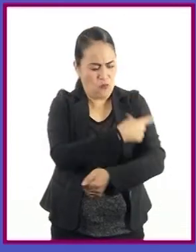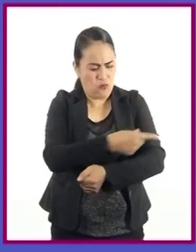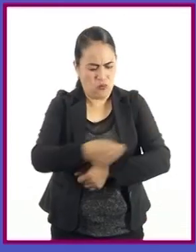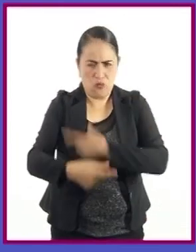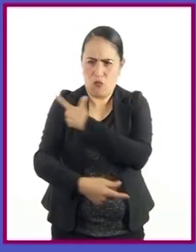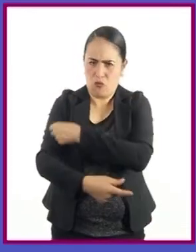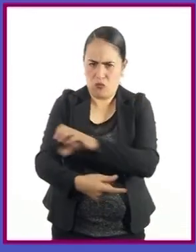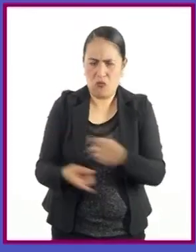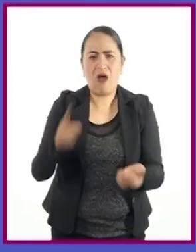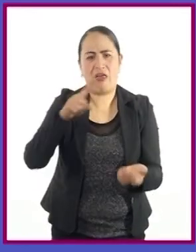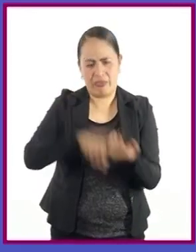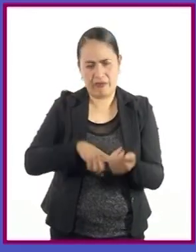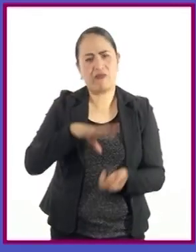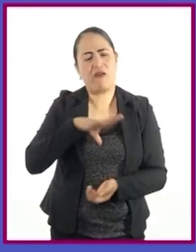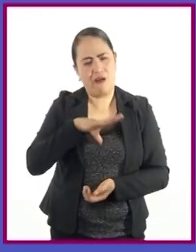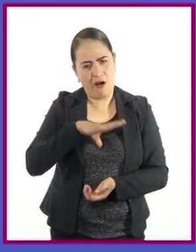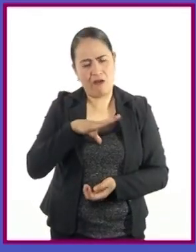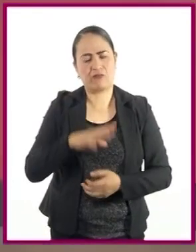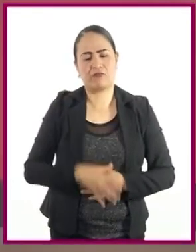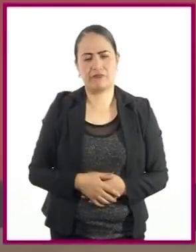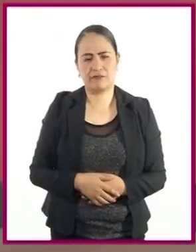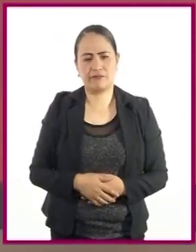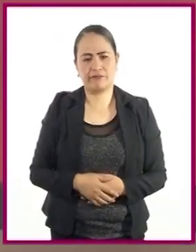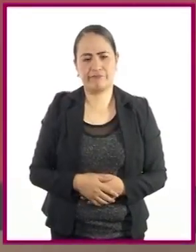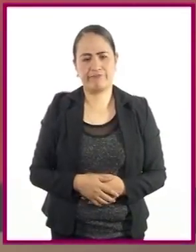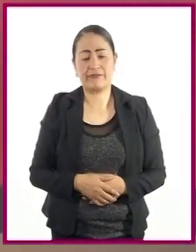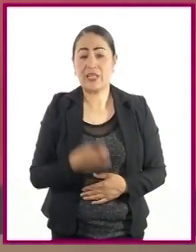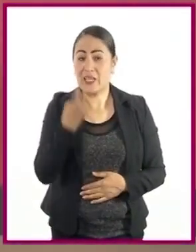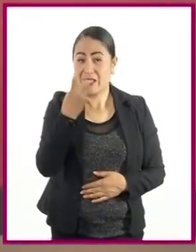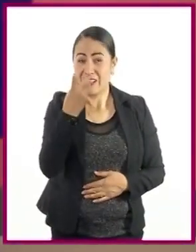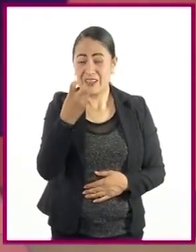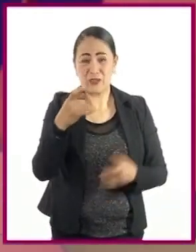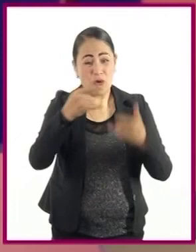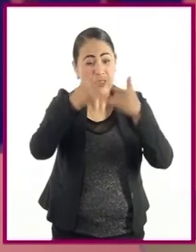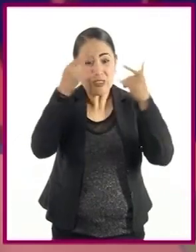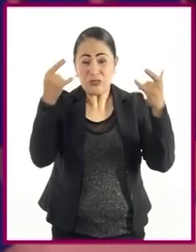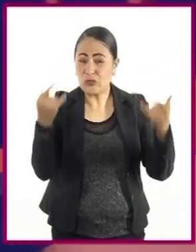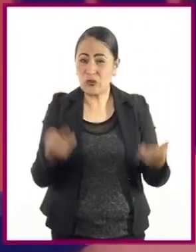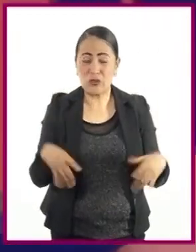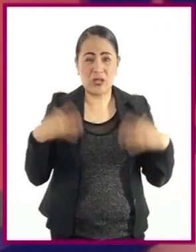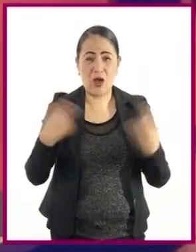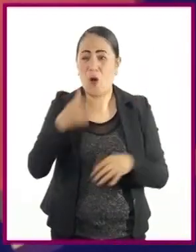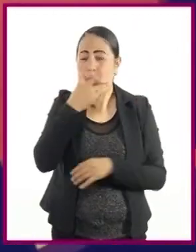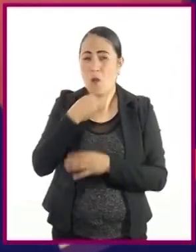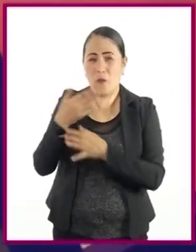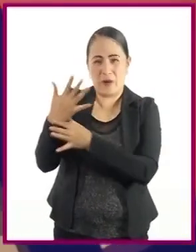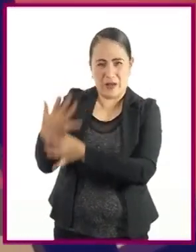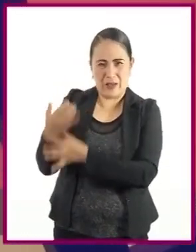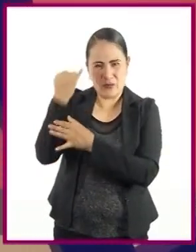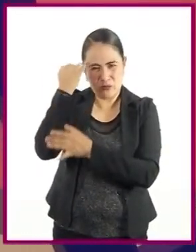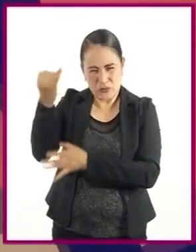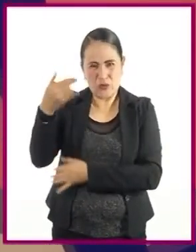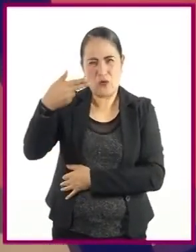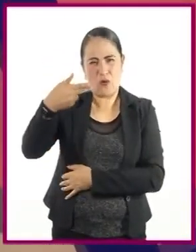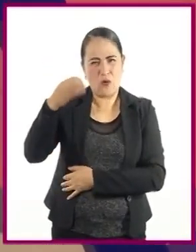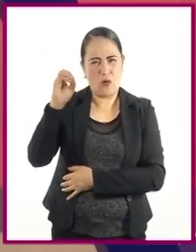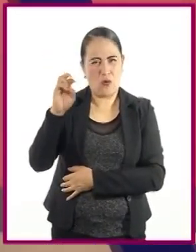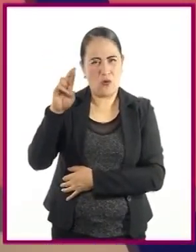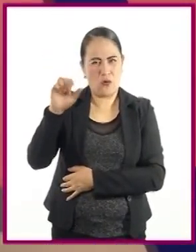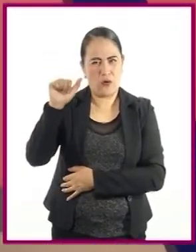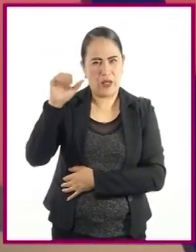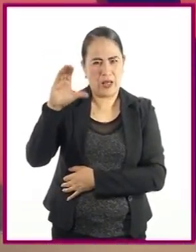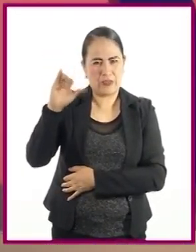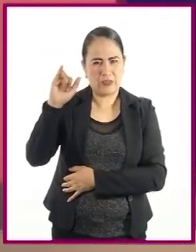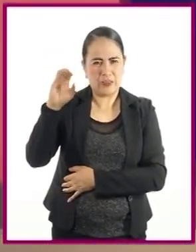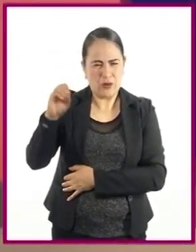pluma. Hasta aquí, uno de los cuentos más leídos de Horacio Quiroga. Fíjense cómo